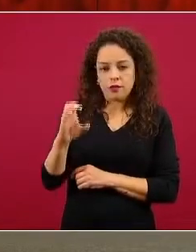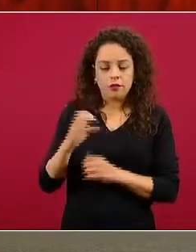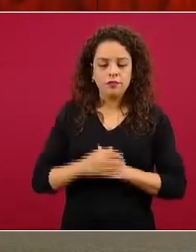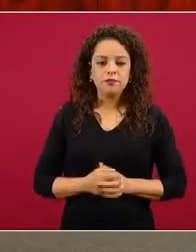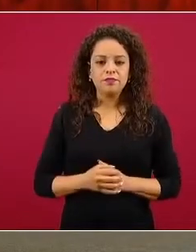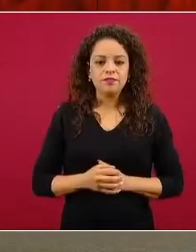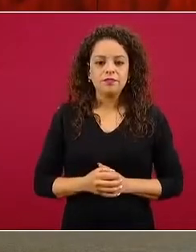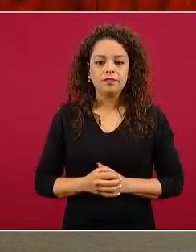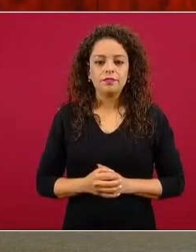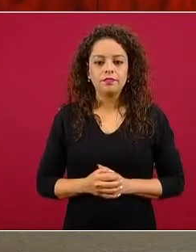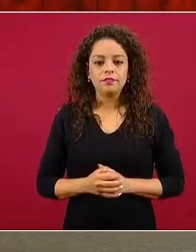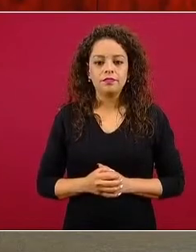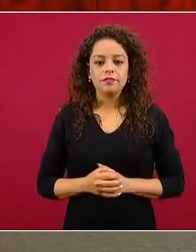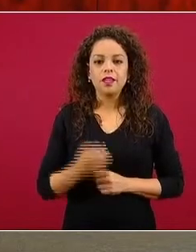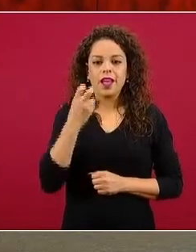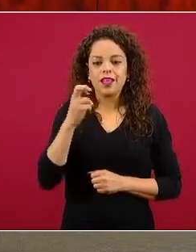inglés,